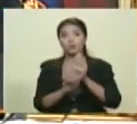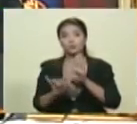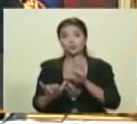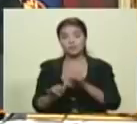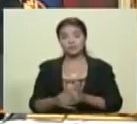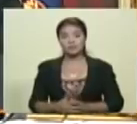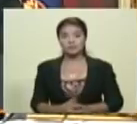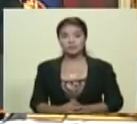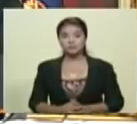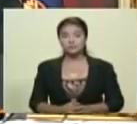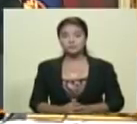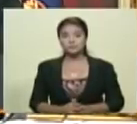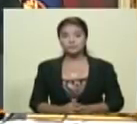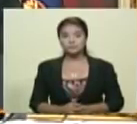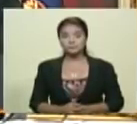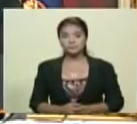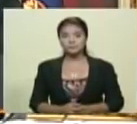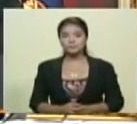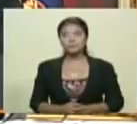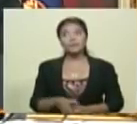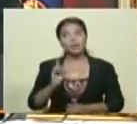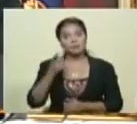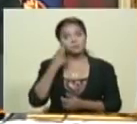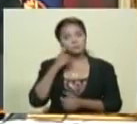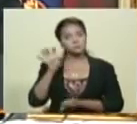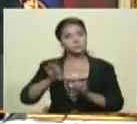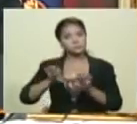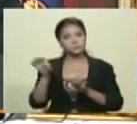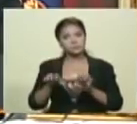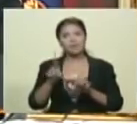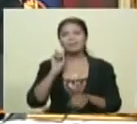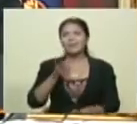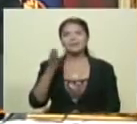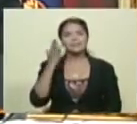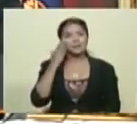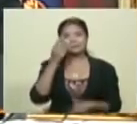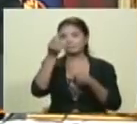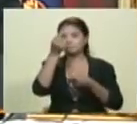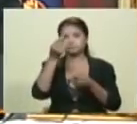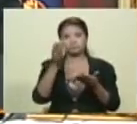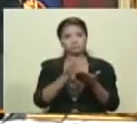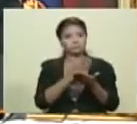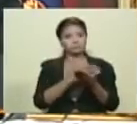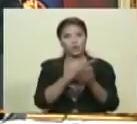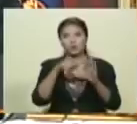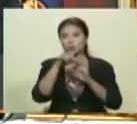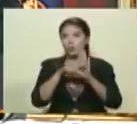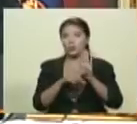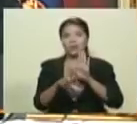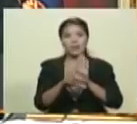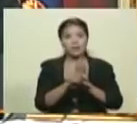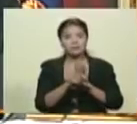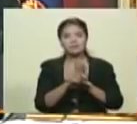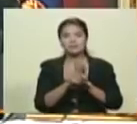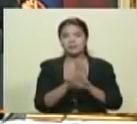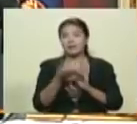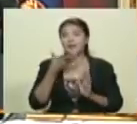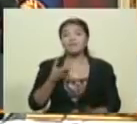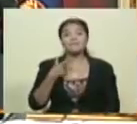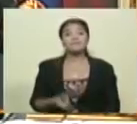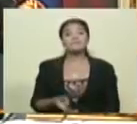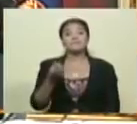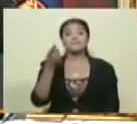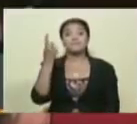Tania. Hay que estudiarla, los constituyentes deben saberse de memoria la jurisprudencia que se estableció en la vieja